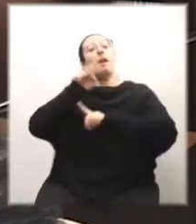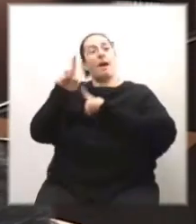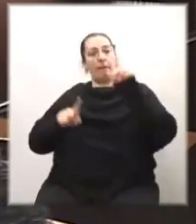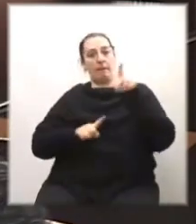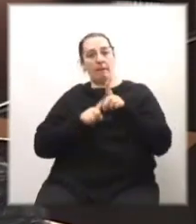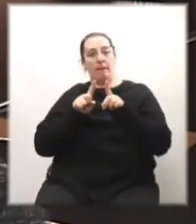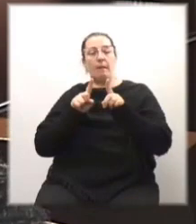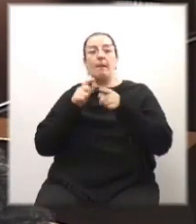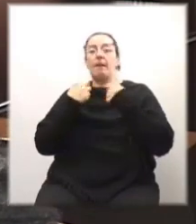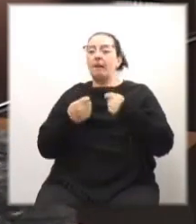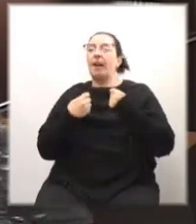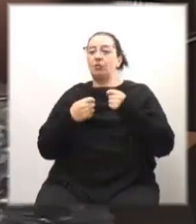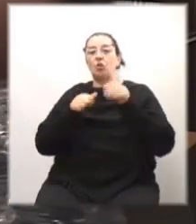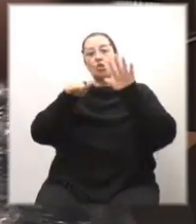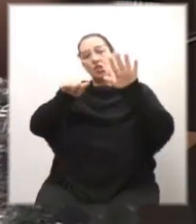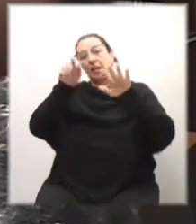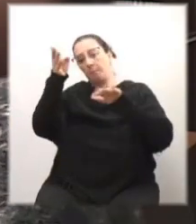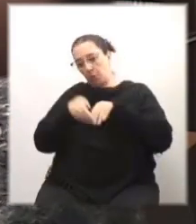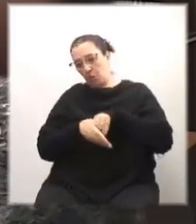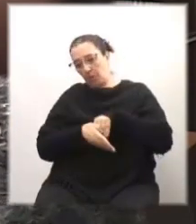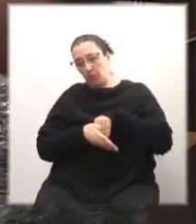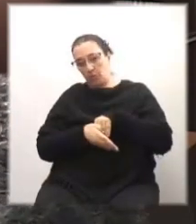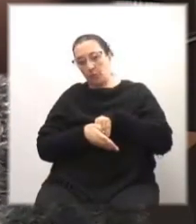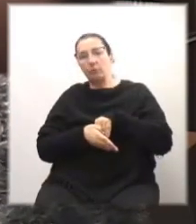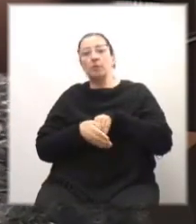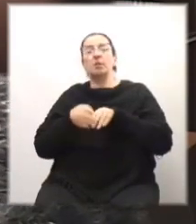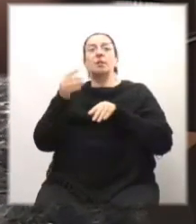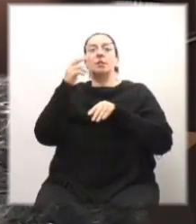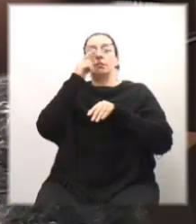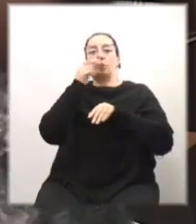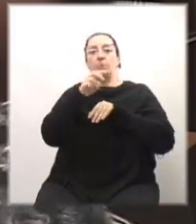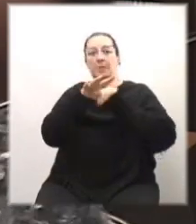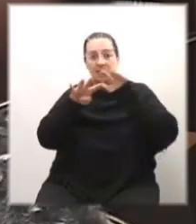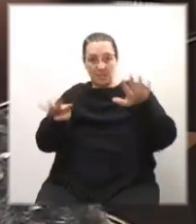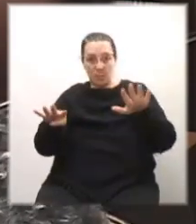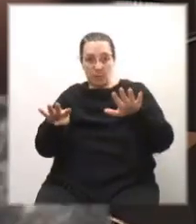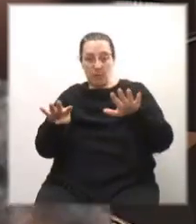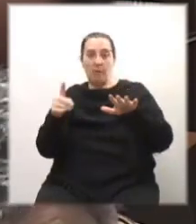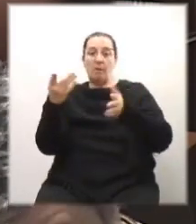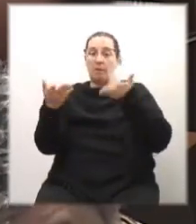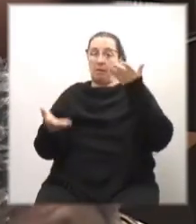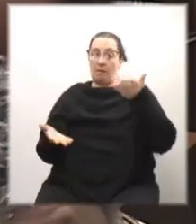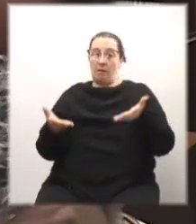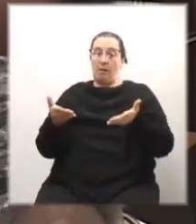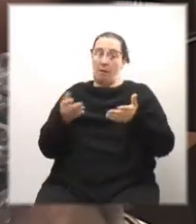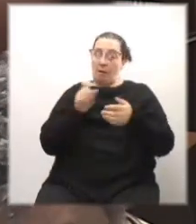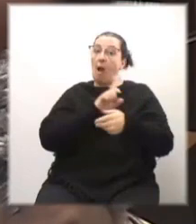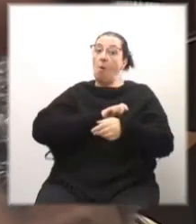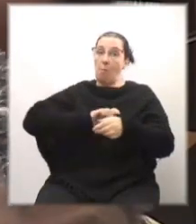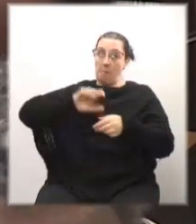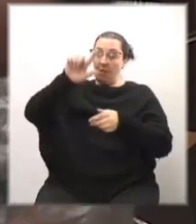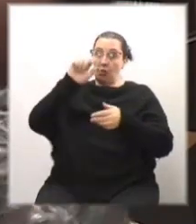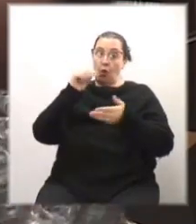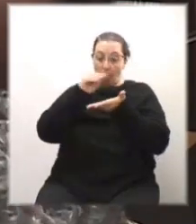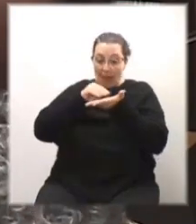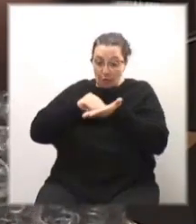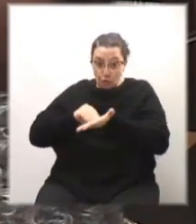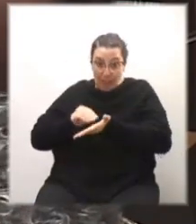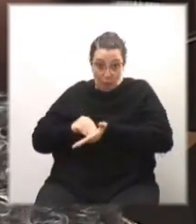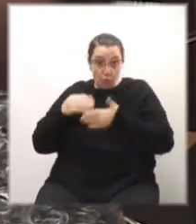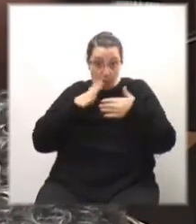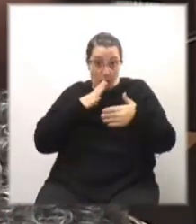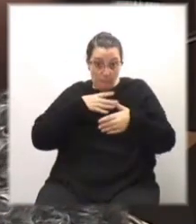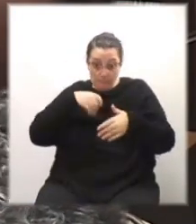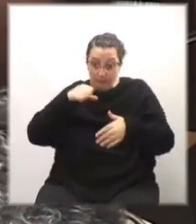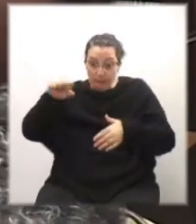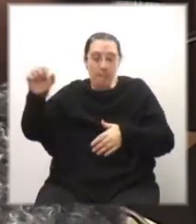redujo en 6% respecto del 2019, a pesar del fuerte aumento de la matrícula. La masa salarial